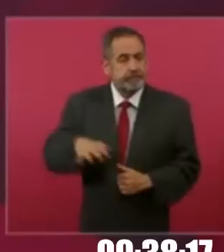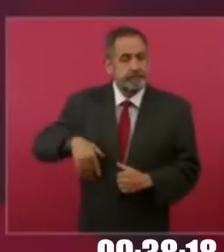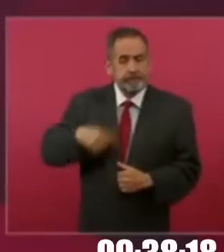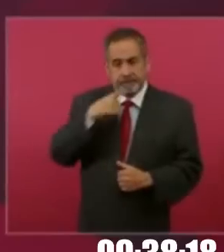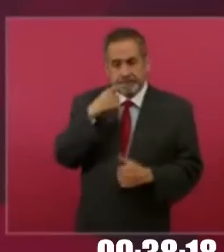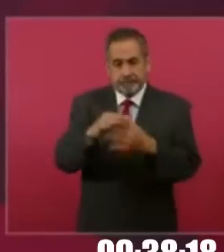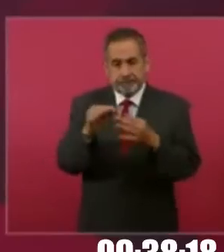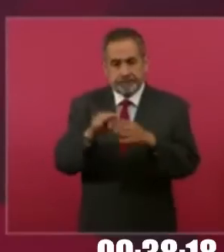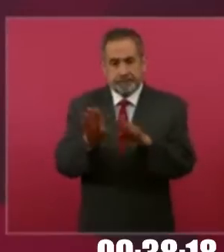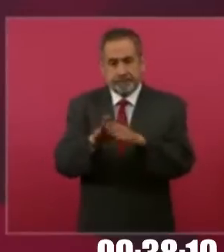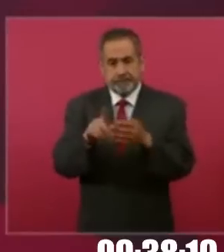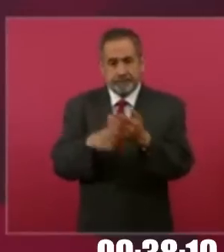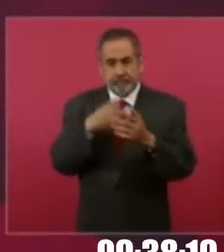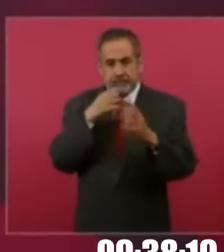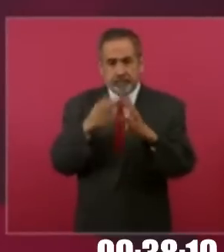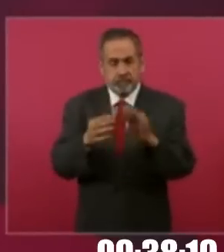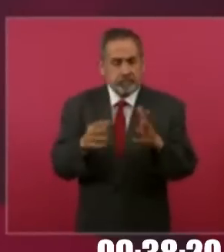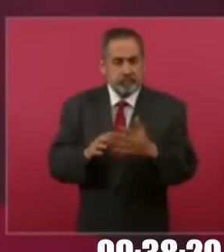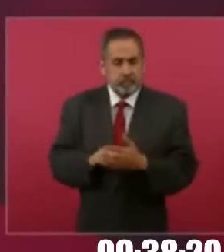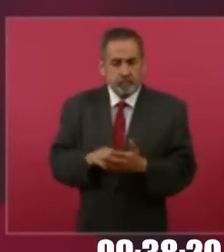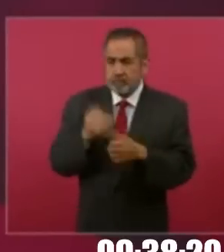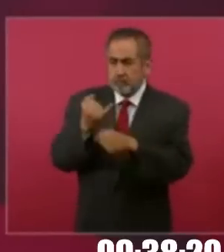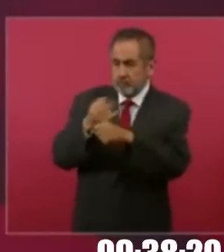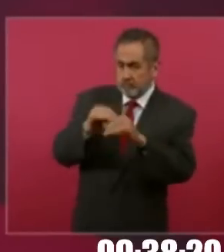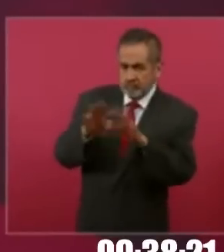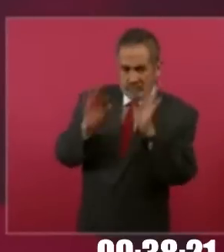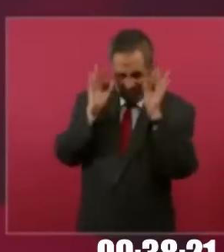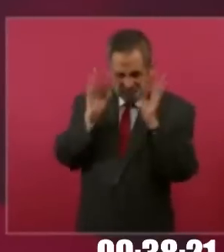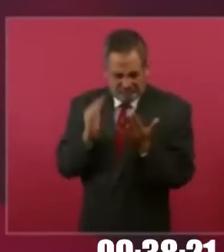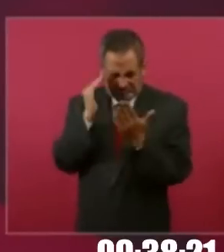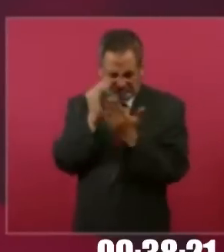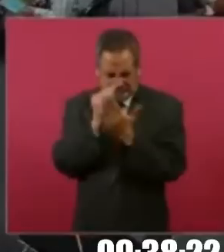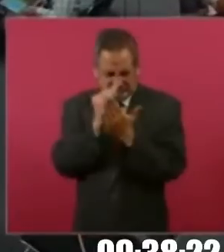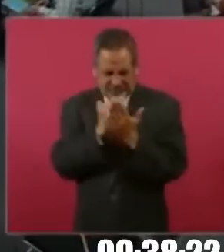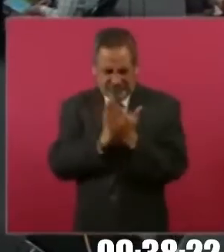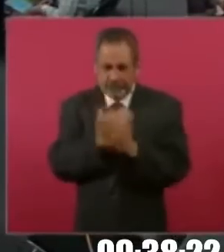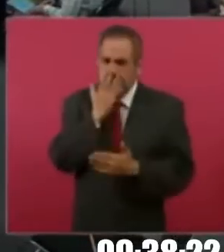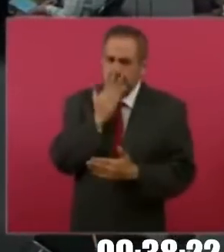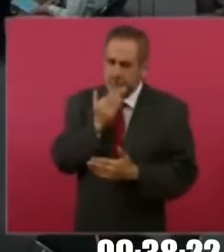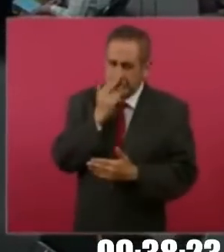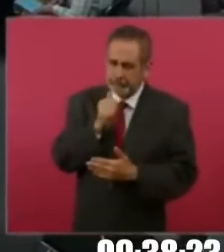la vez pasada no tenemos un informe así este